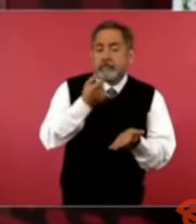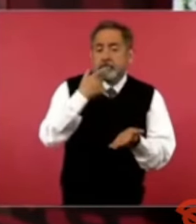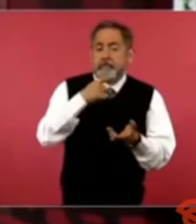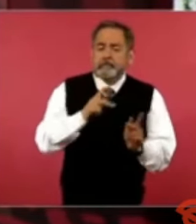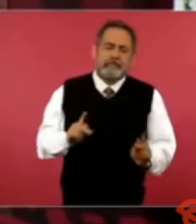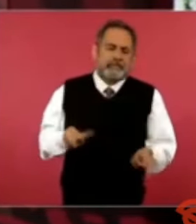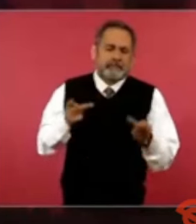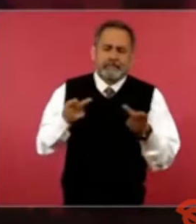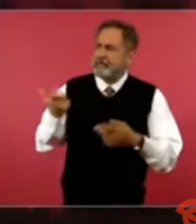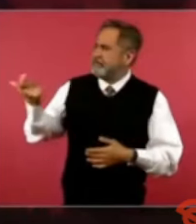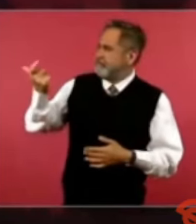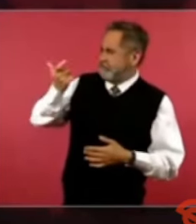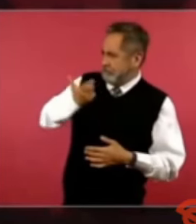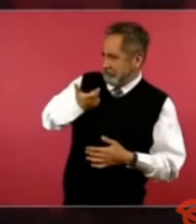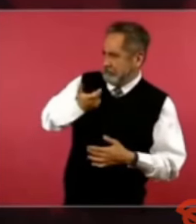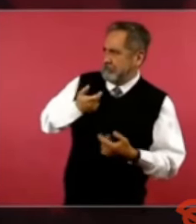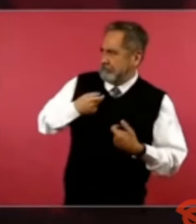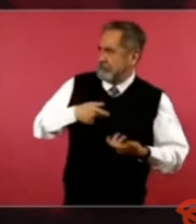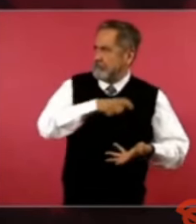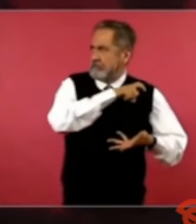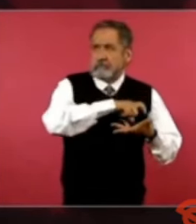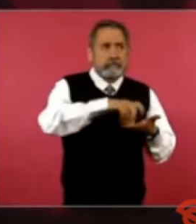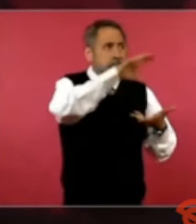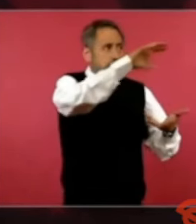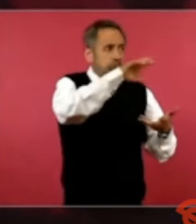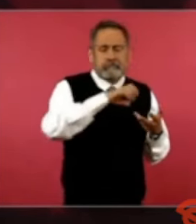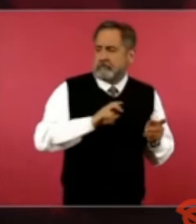medicinas y hacer